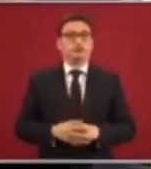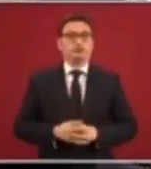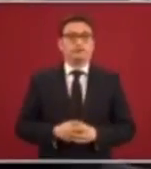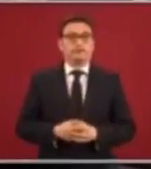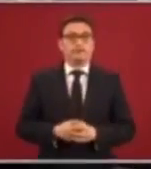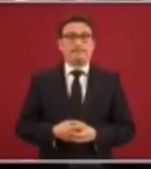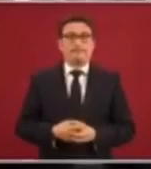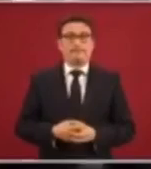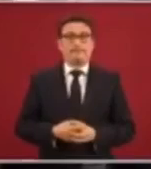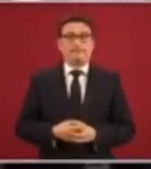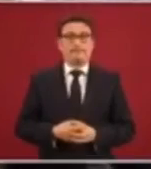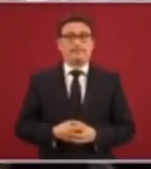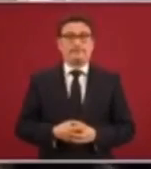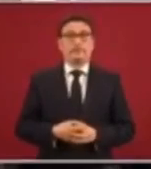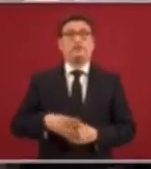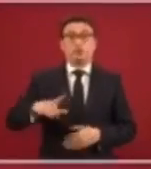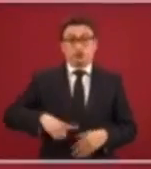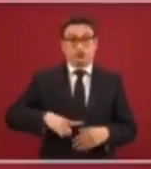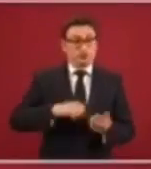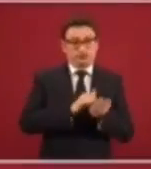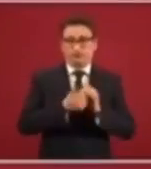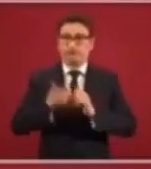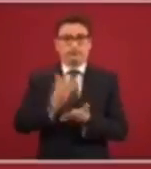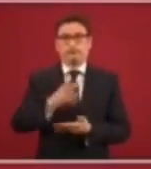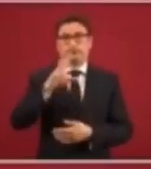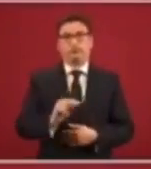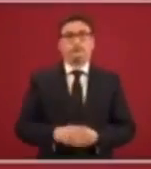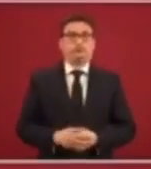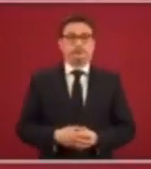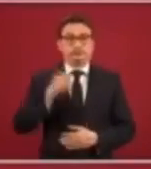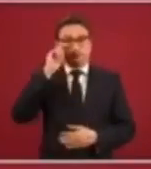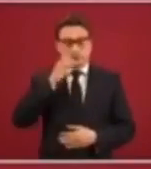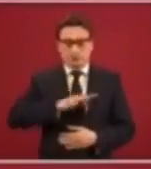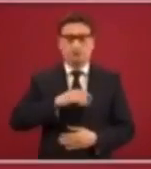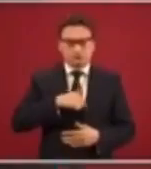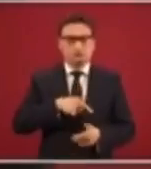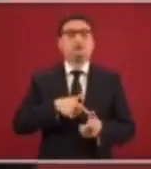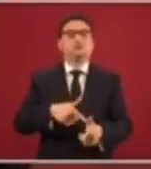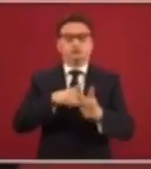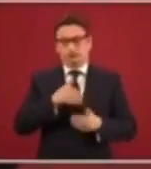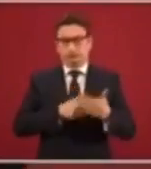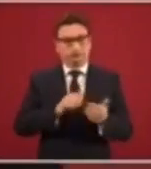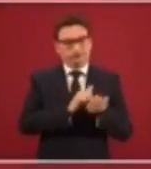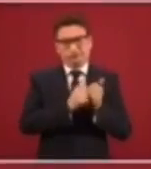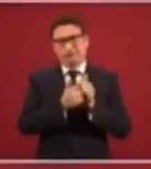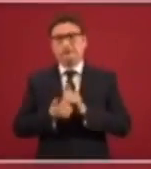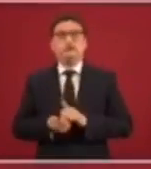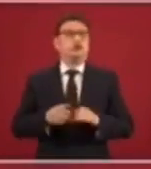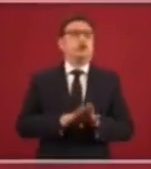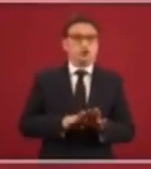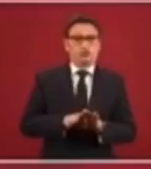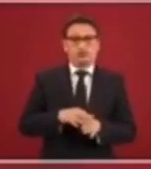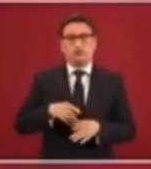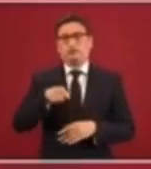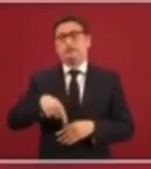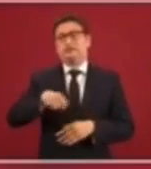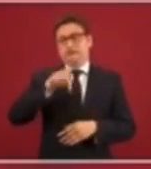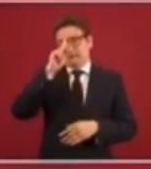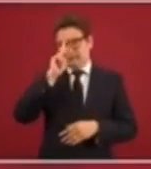que no se detenga la transformación del país. Que podamos terminar de acabar con la peste